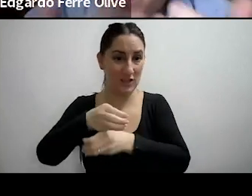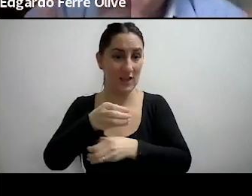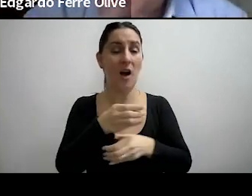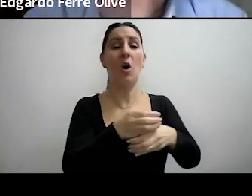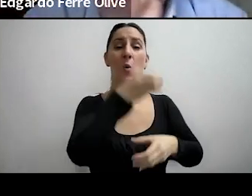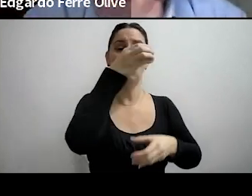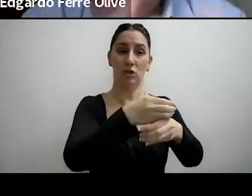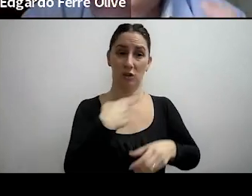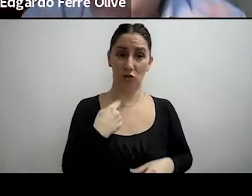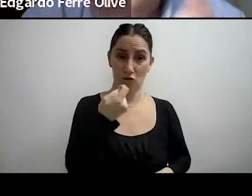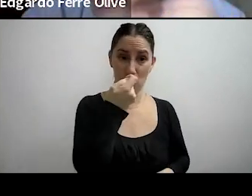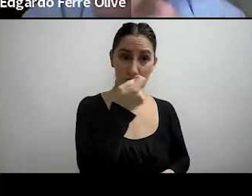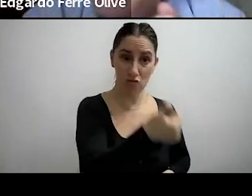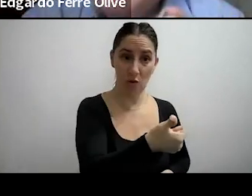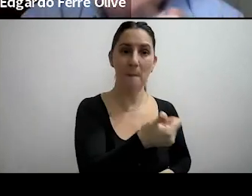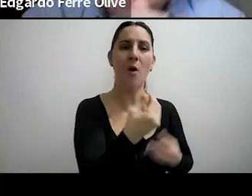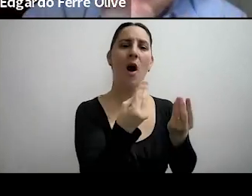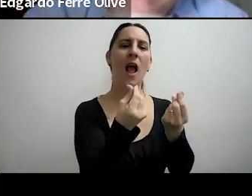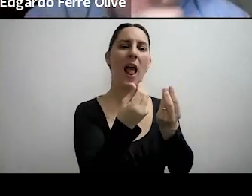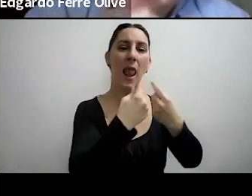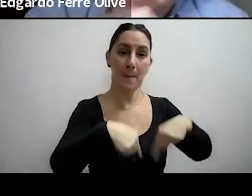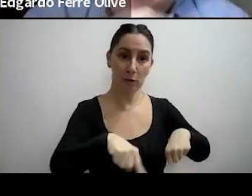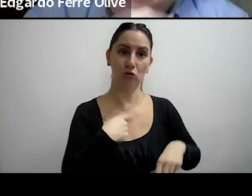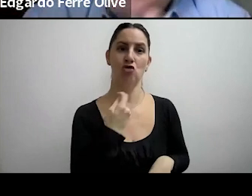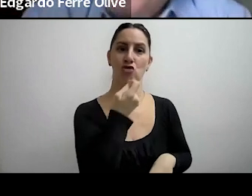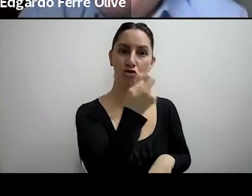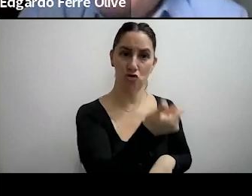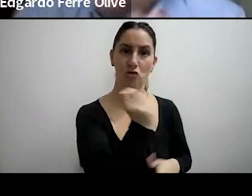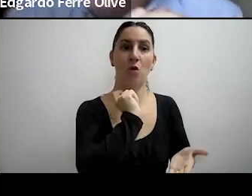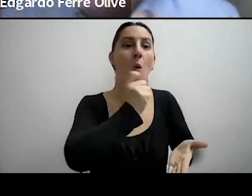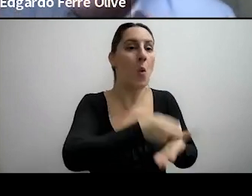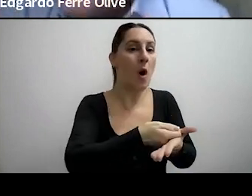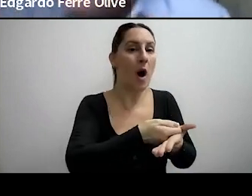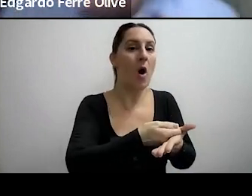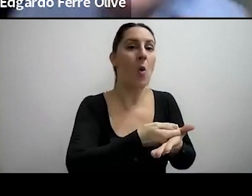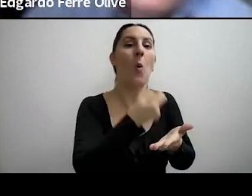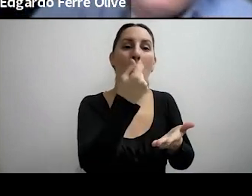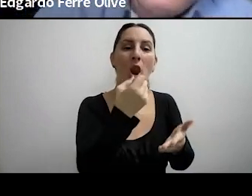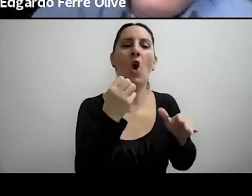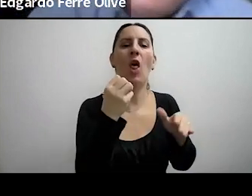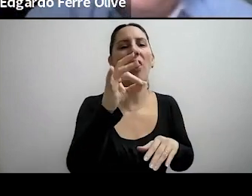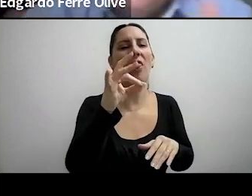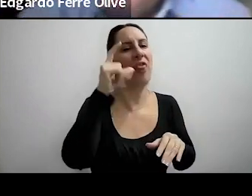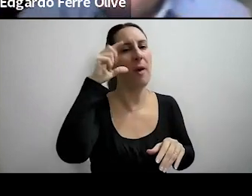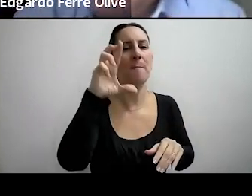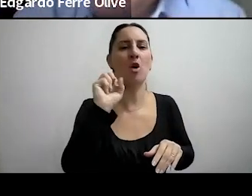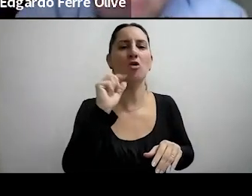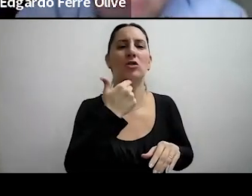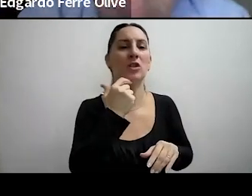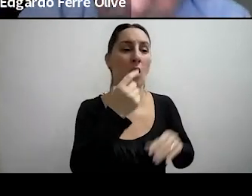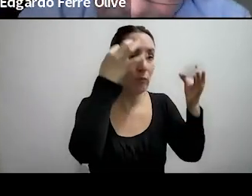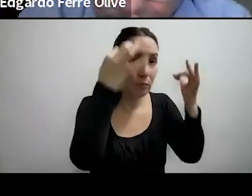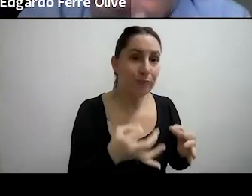el líquido, el elemento, compro y pago un valor que sería un valor de depósito. También el producto sale 110, pagué 10 del